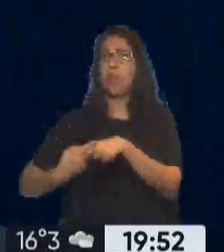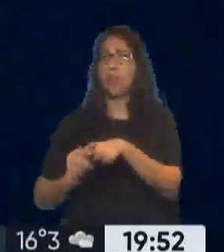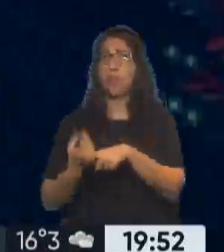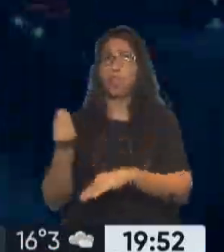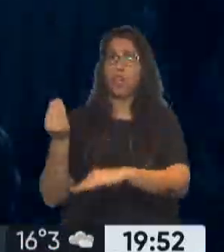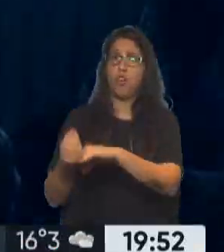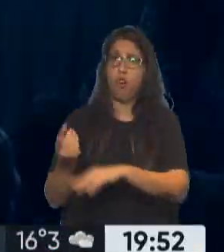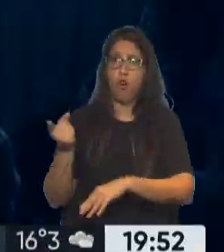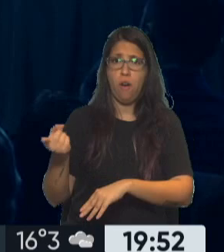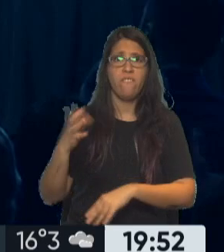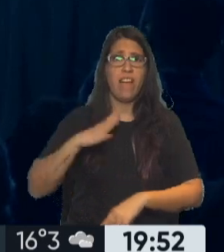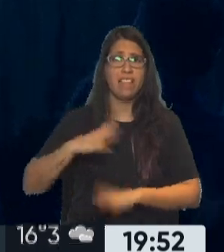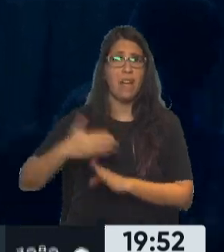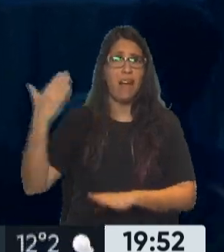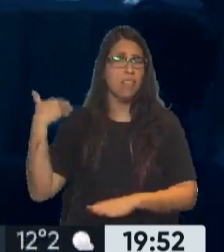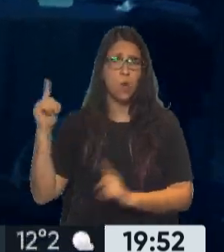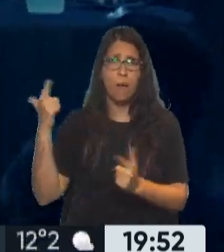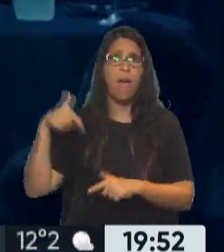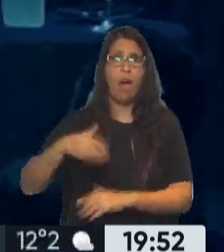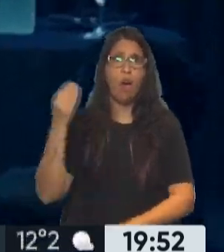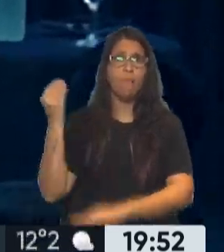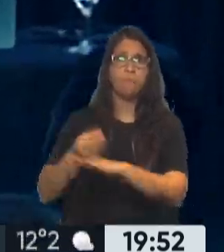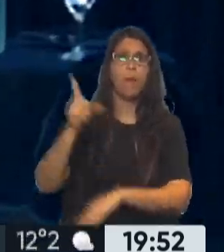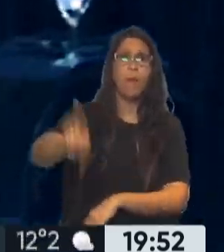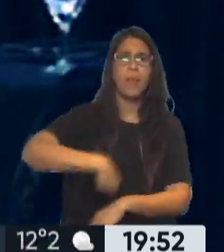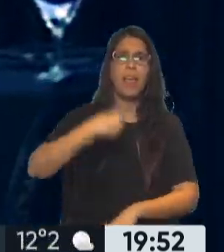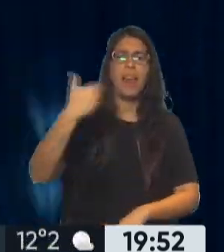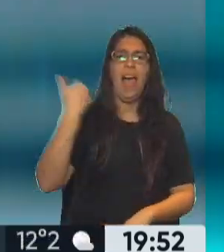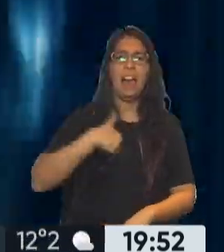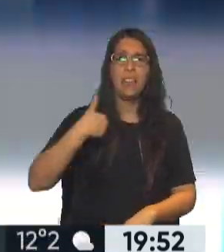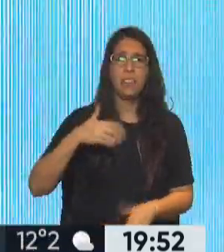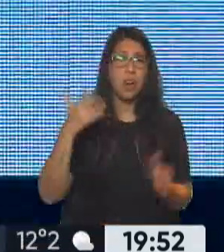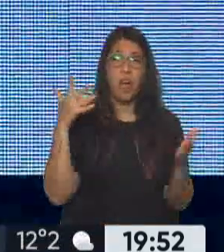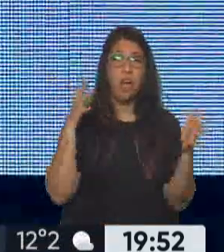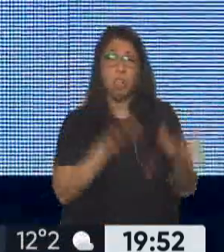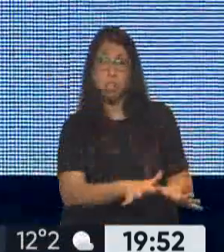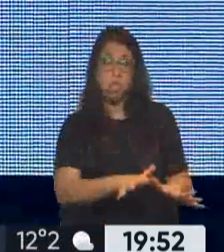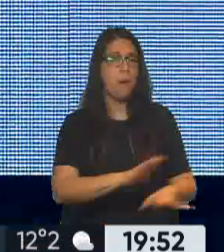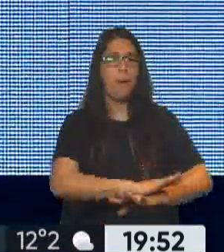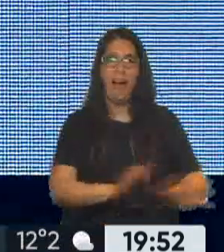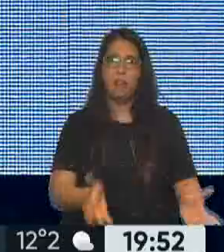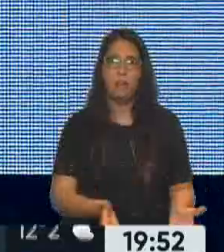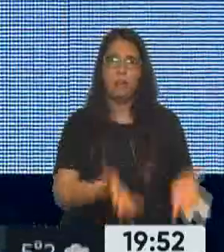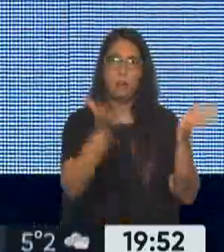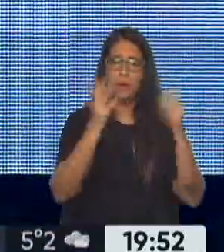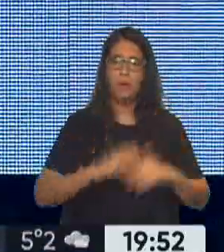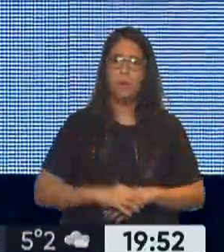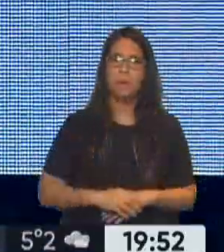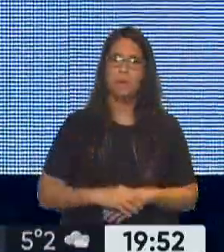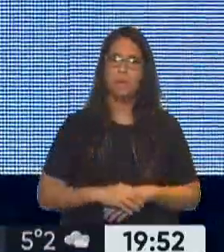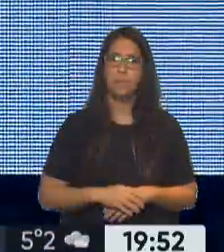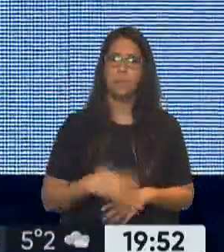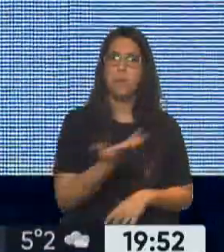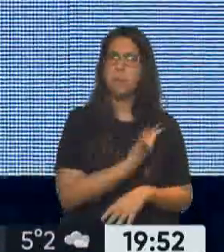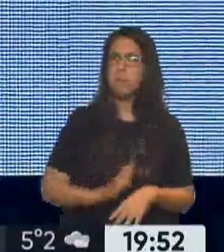que era lo que le faltaba, saque a la Argentina de la postración. Mal sería un presidente